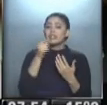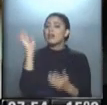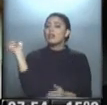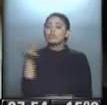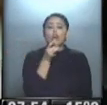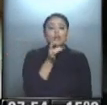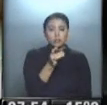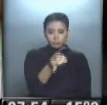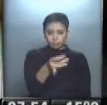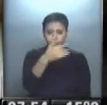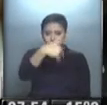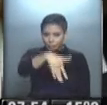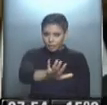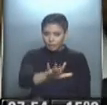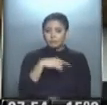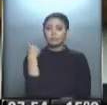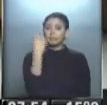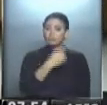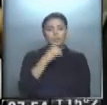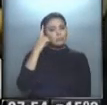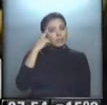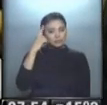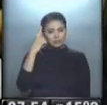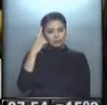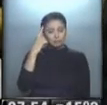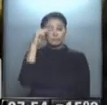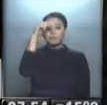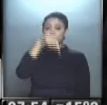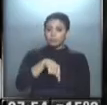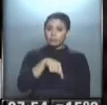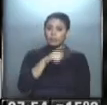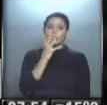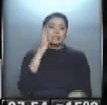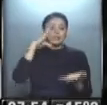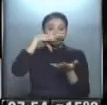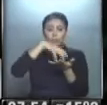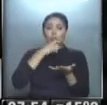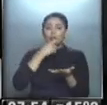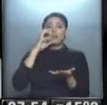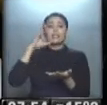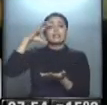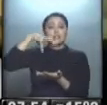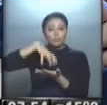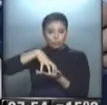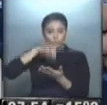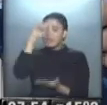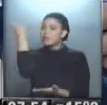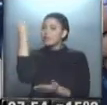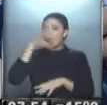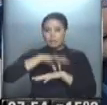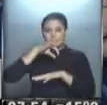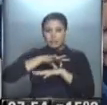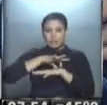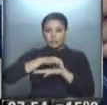líneas. Nosotros creemos que en este caso una institución como es el Instituto Nacional Médico